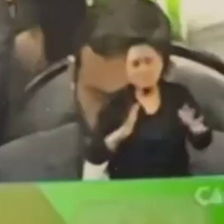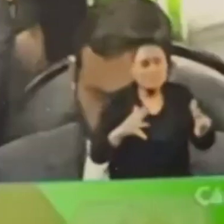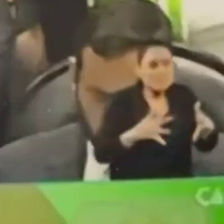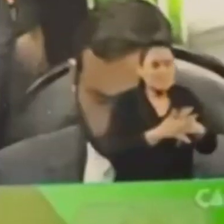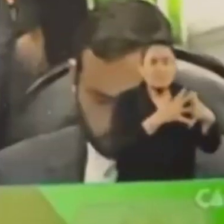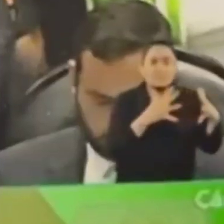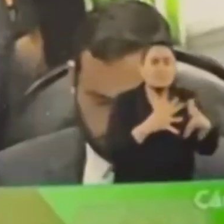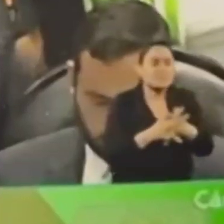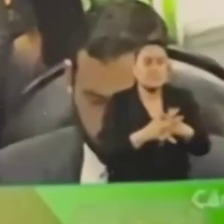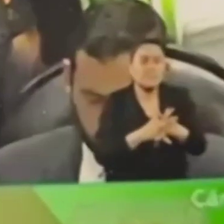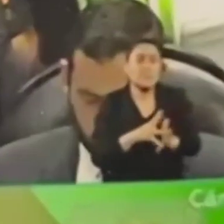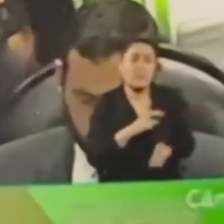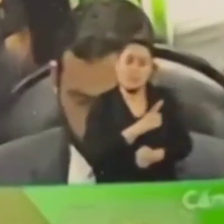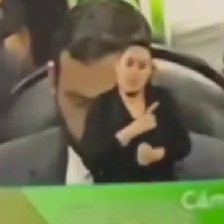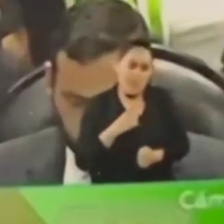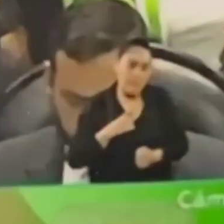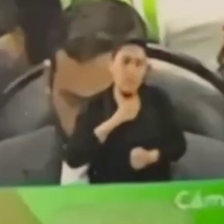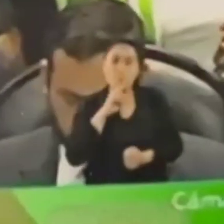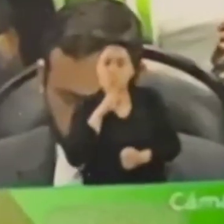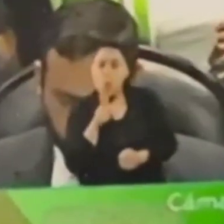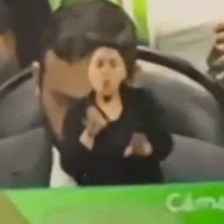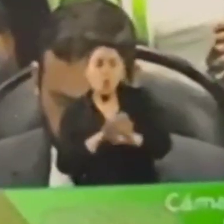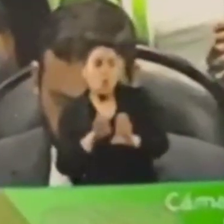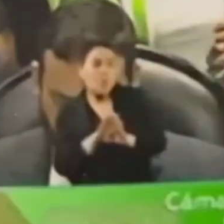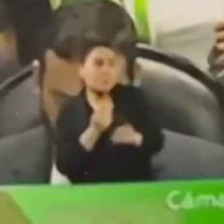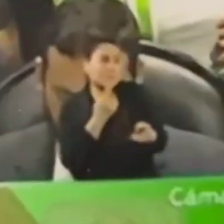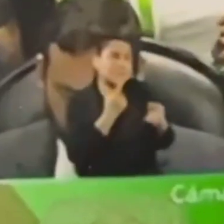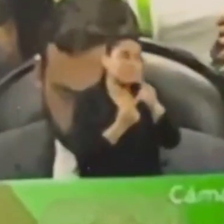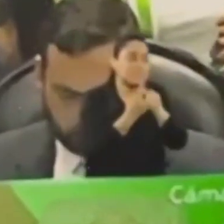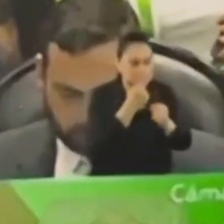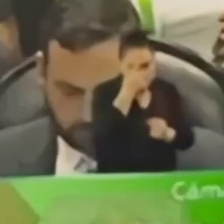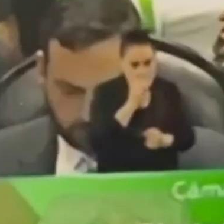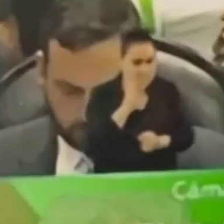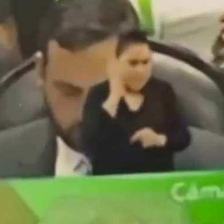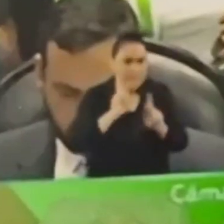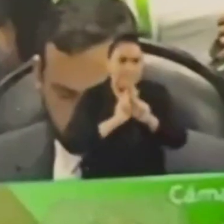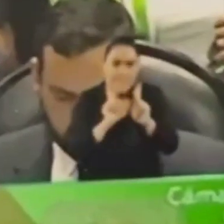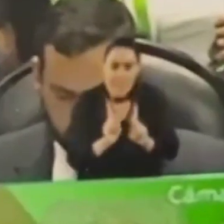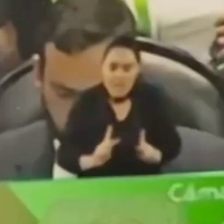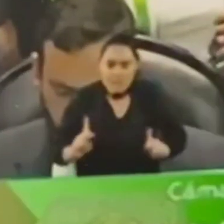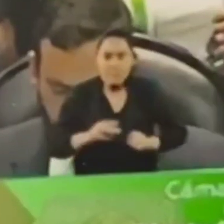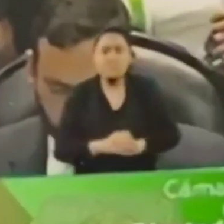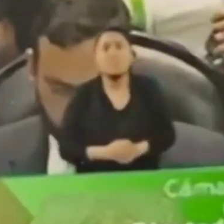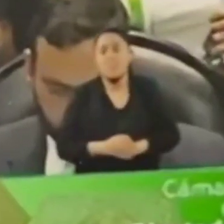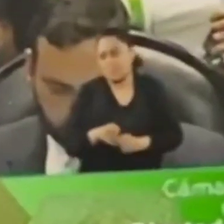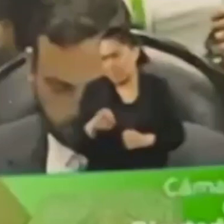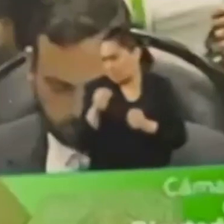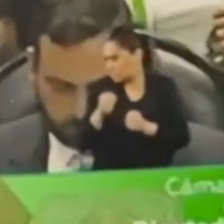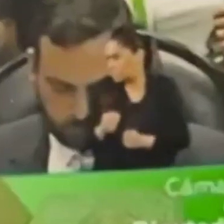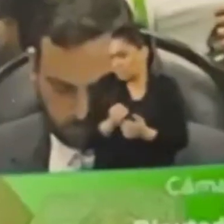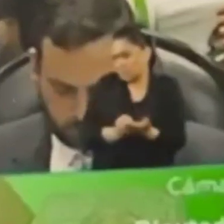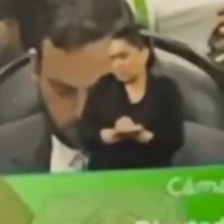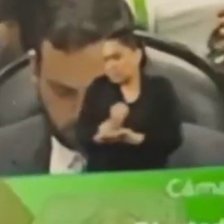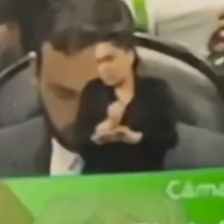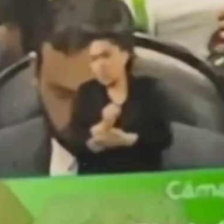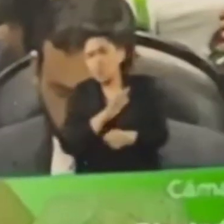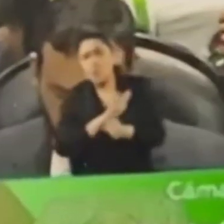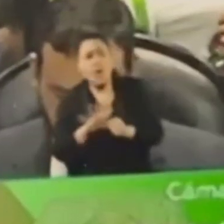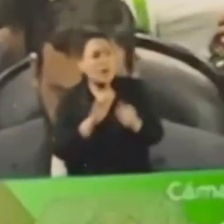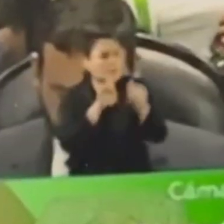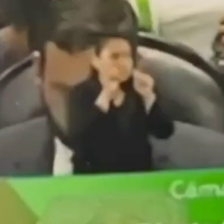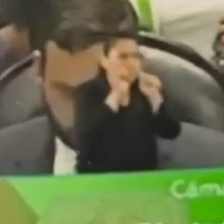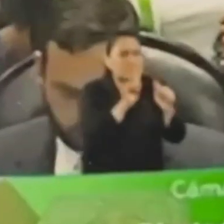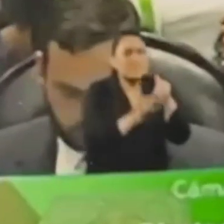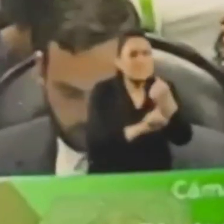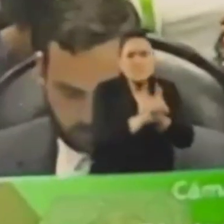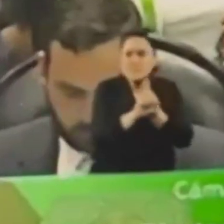las políticas de construcción de paz. Se ha detenido a garantizar resolver las causas que inciden